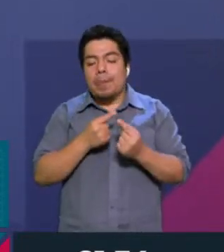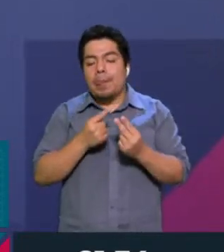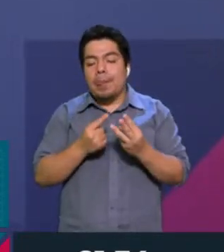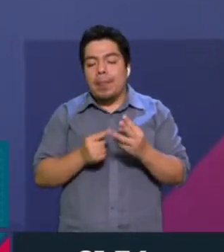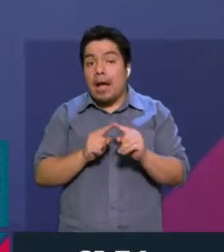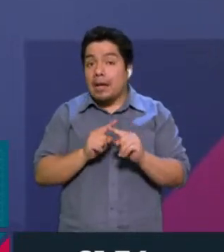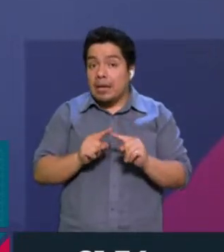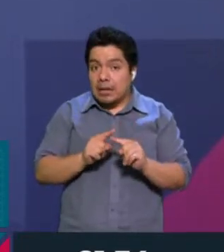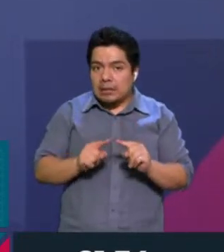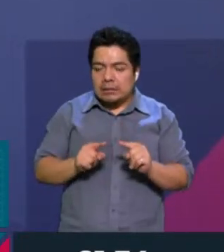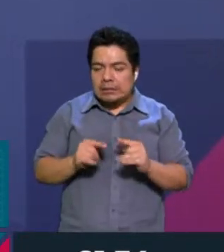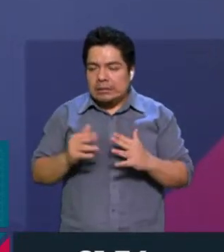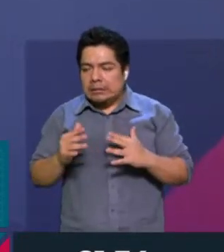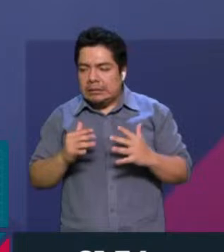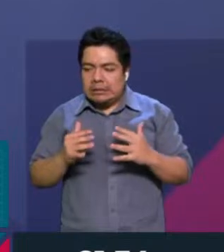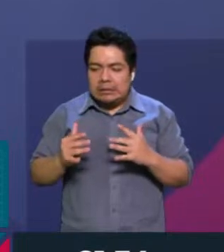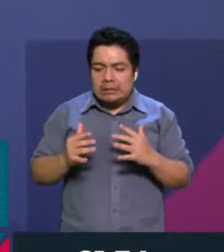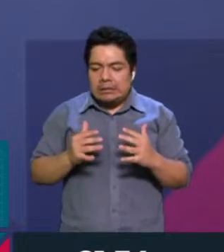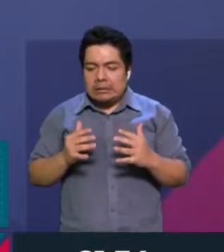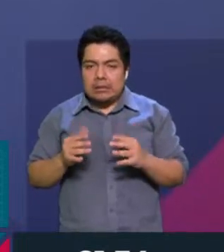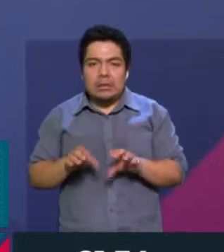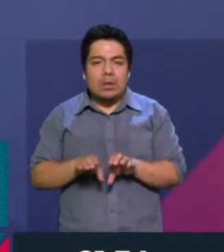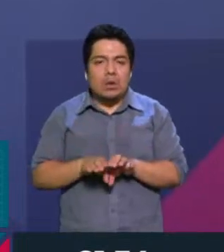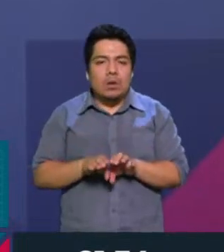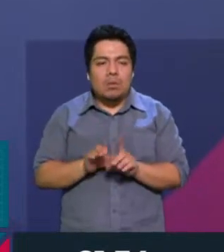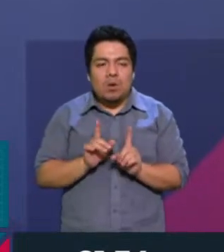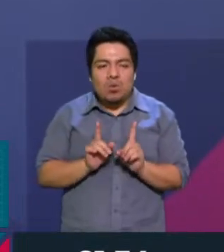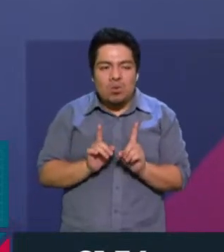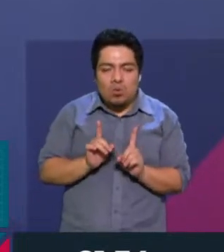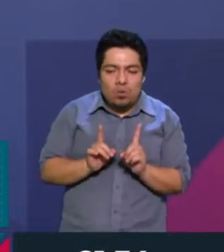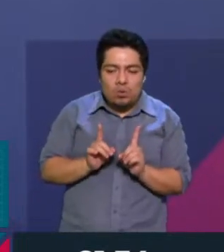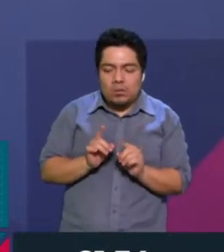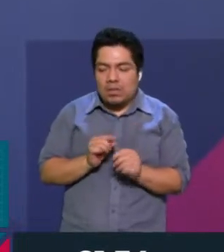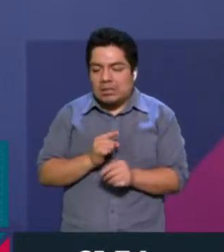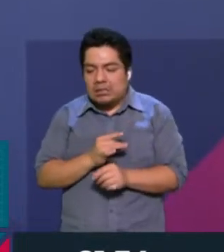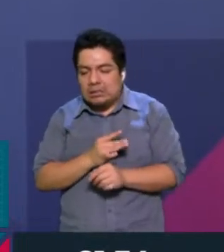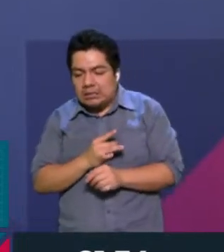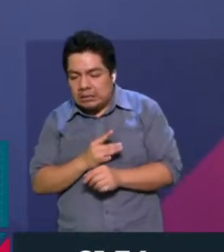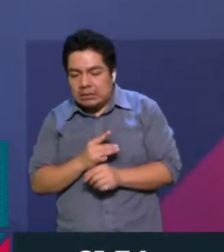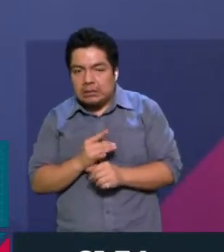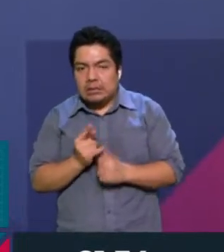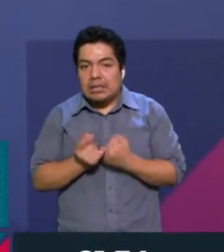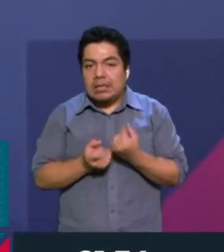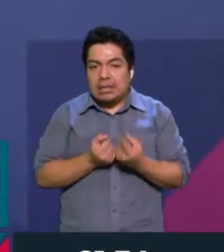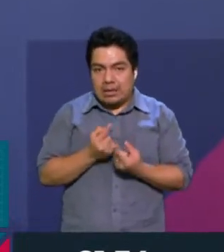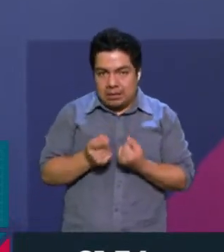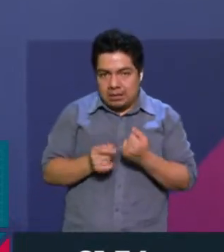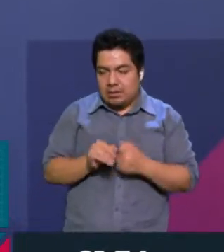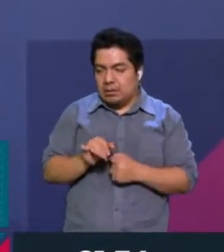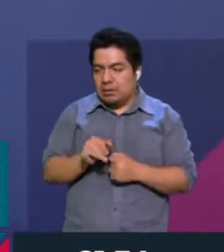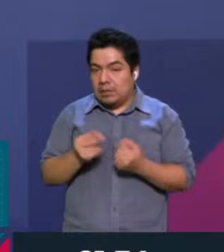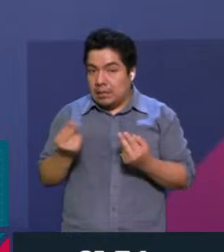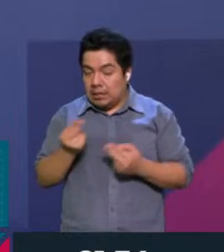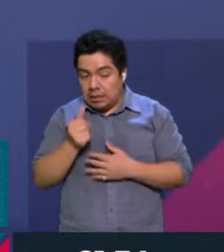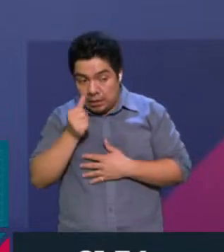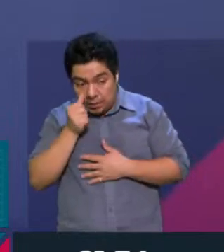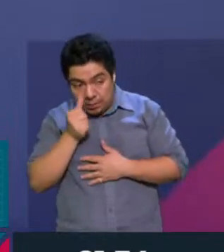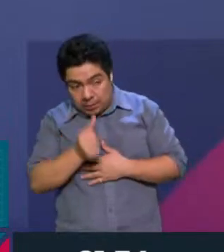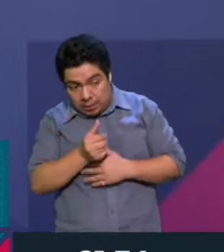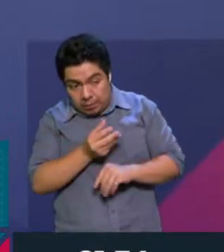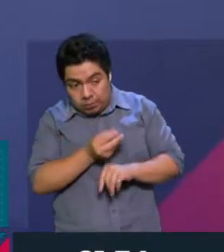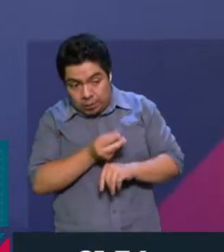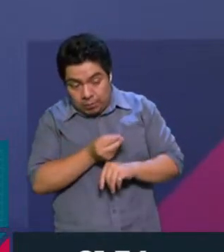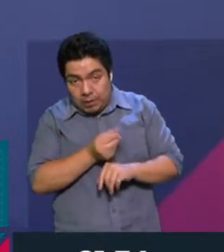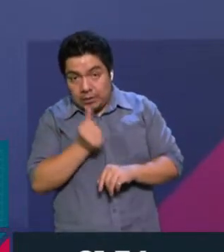están como perturbando en el sentido de generar situaciones muy delicadas. Unas lo son y hay que atenderlas a la velocidad inmediata, y yo